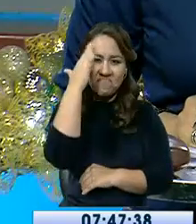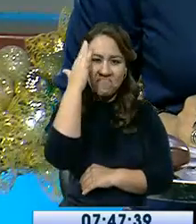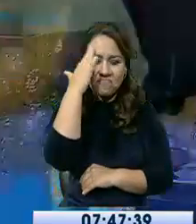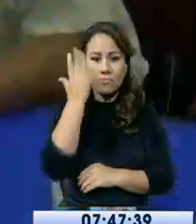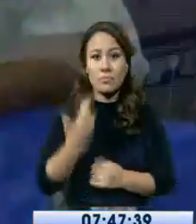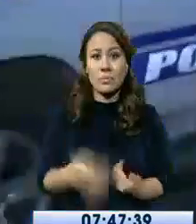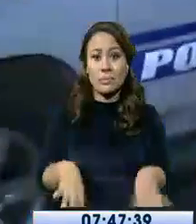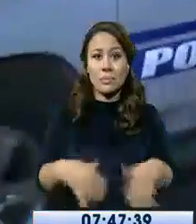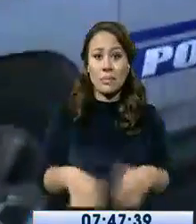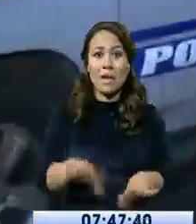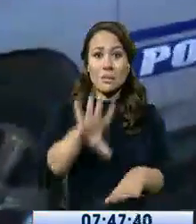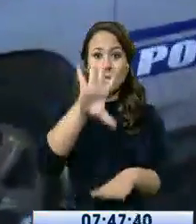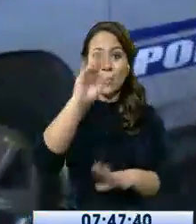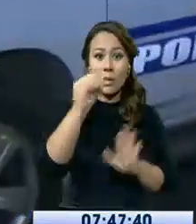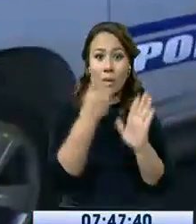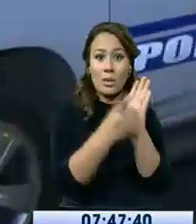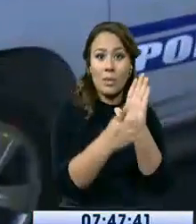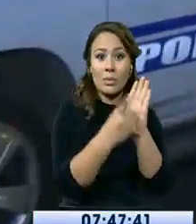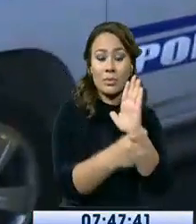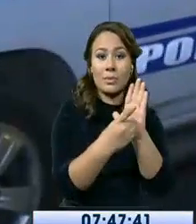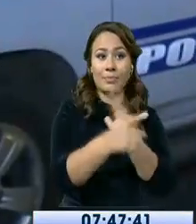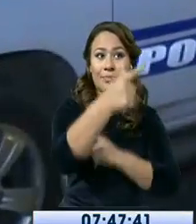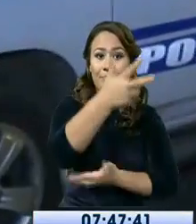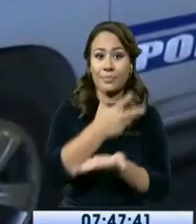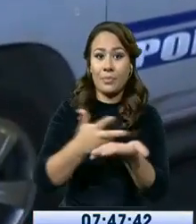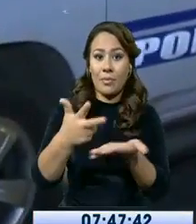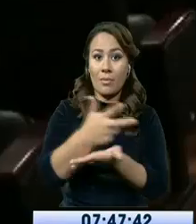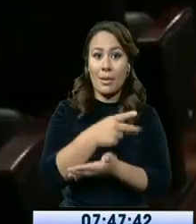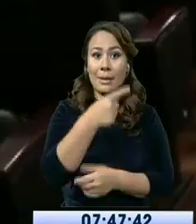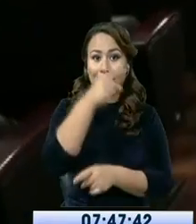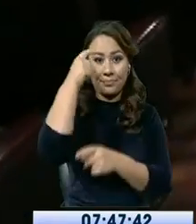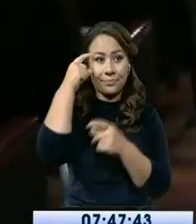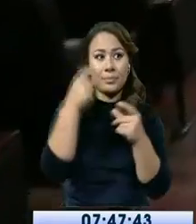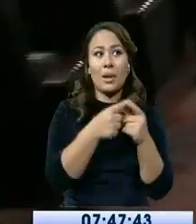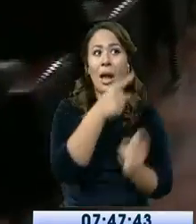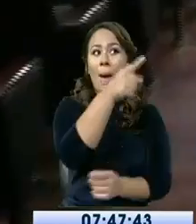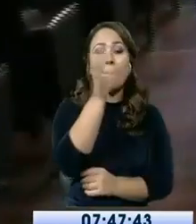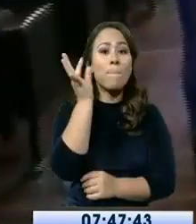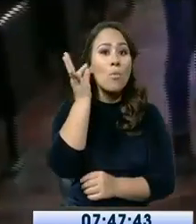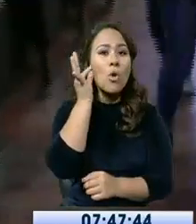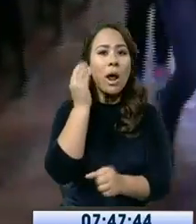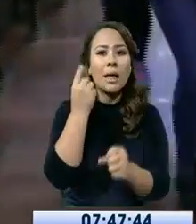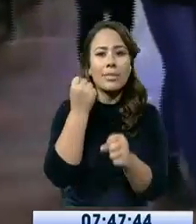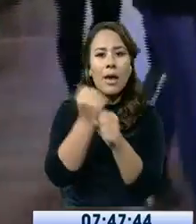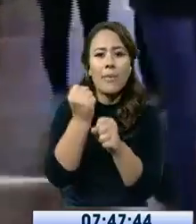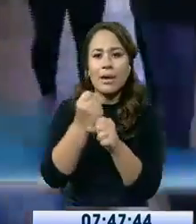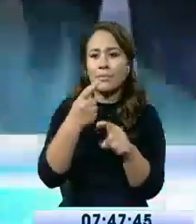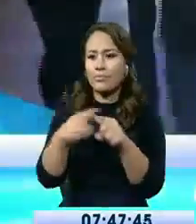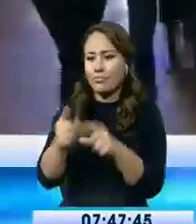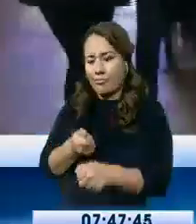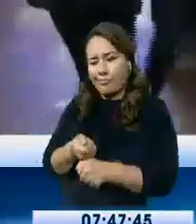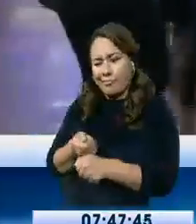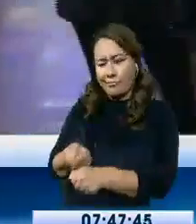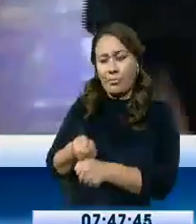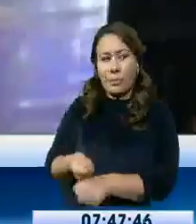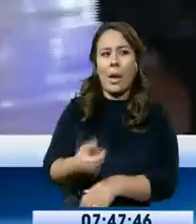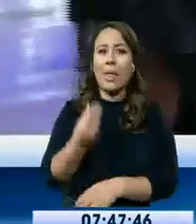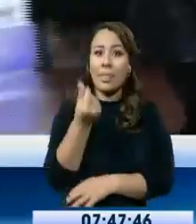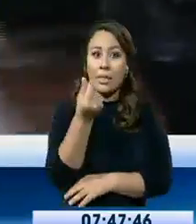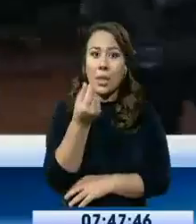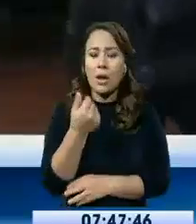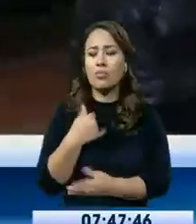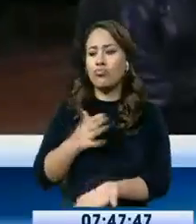Más de 50 denuncias llegaron hasta la Fiscalía del Carchi en contra de una red de mujeres que operaba bajo diferentes modalidades de extorsión. Grandes sumas de dinero era